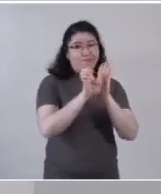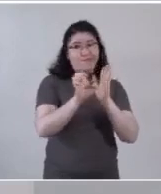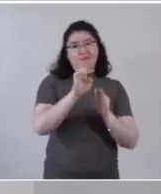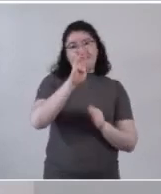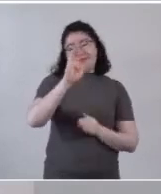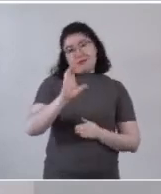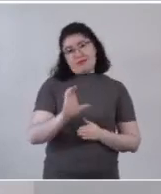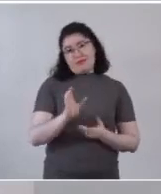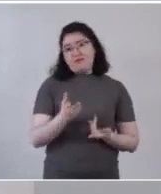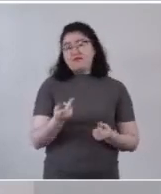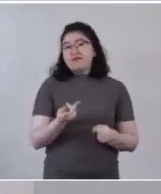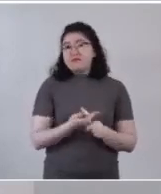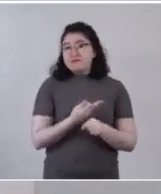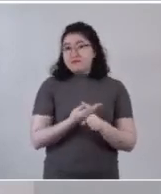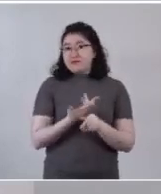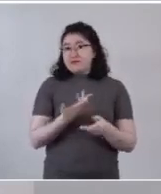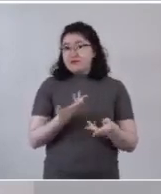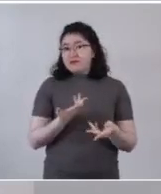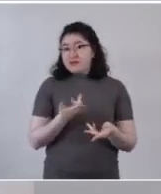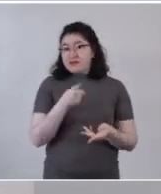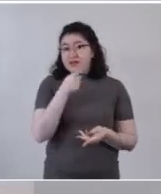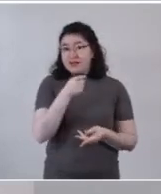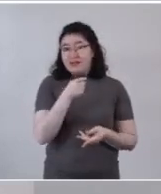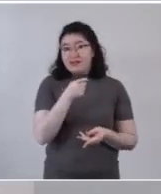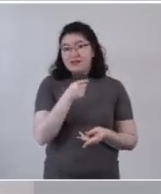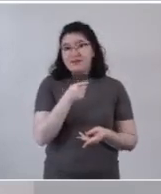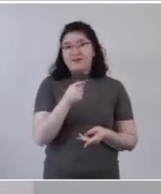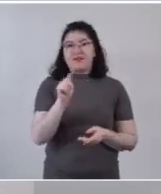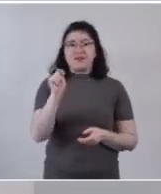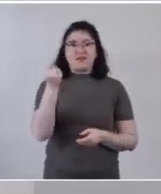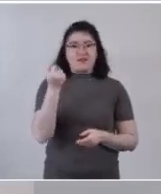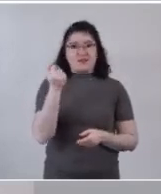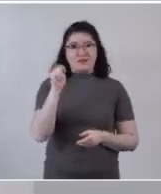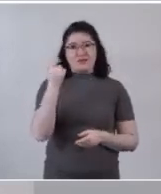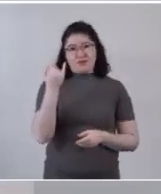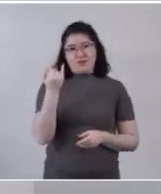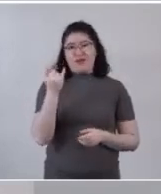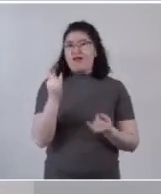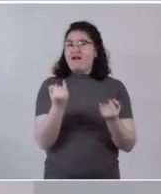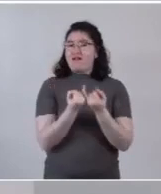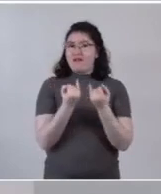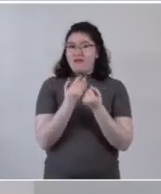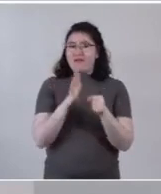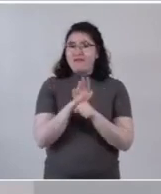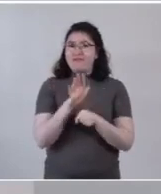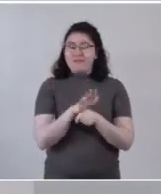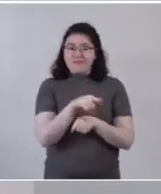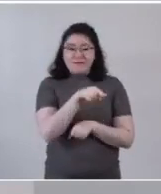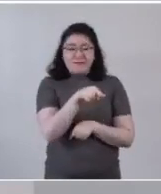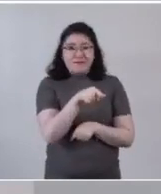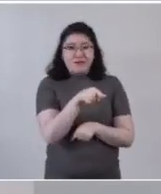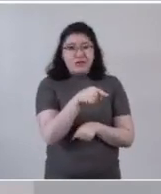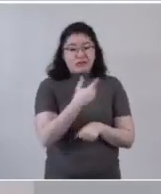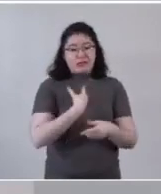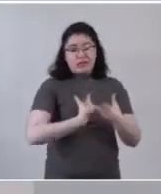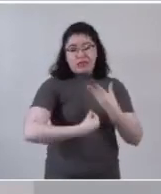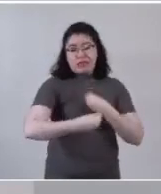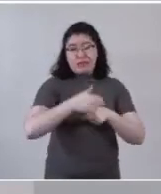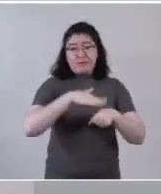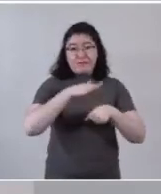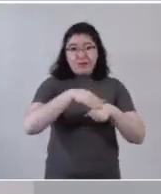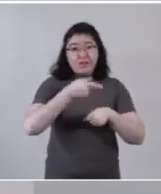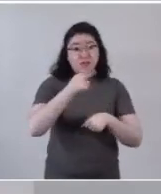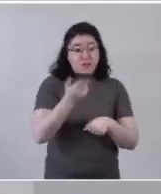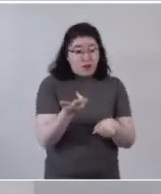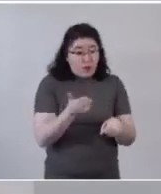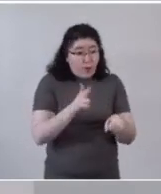California, que tiene, en particular en Tijuana, una situación también de mayor número de contagios y no tiene